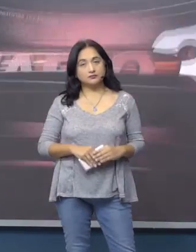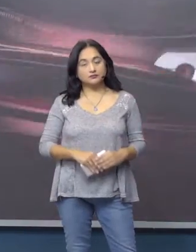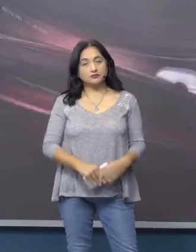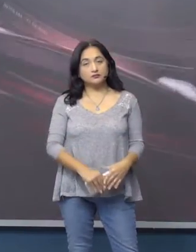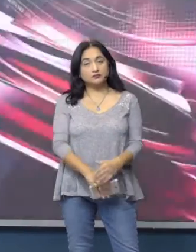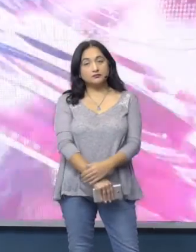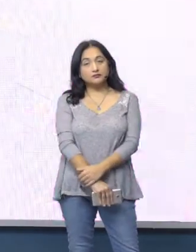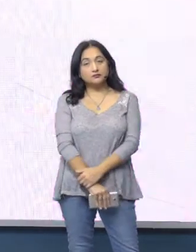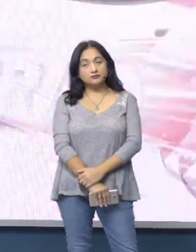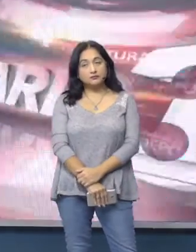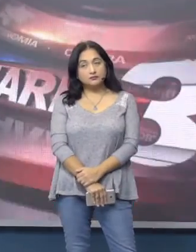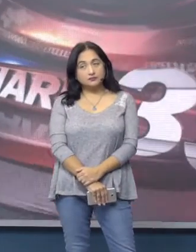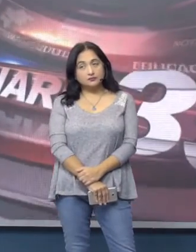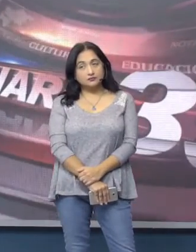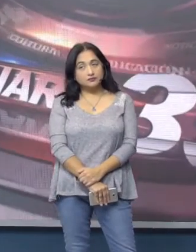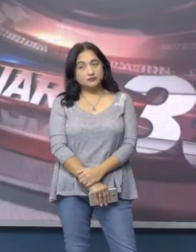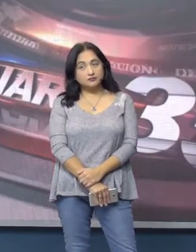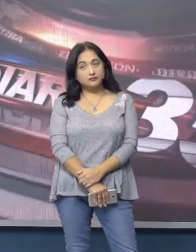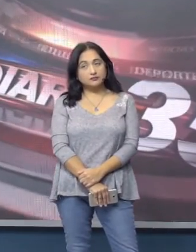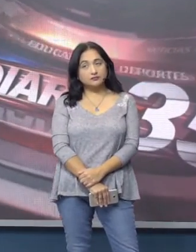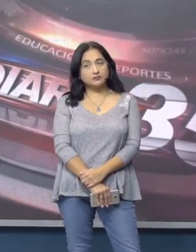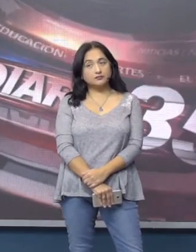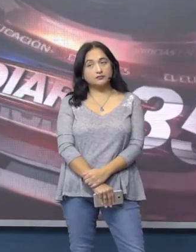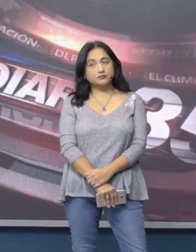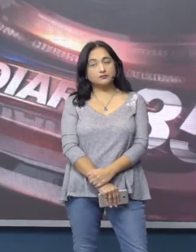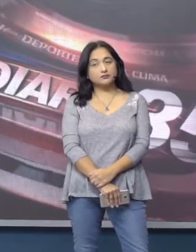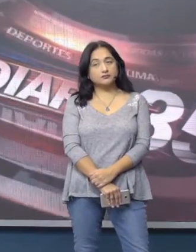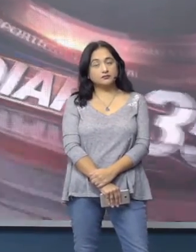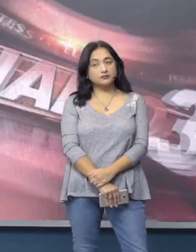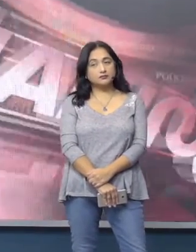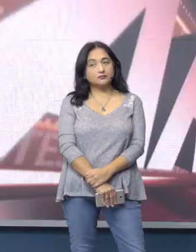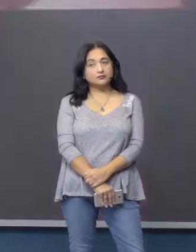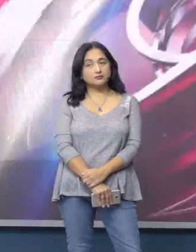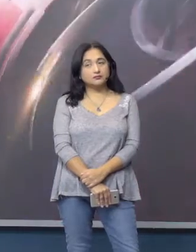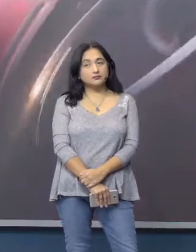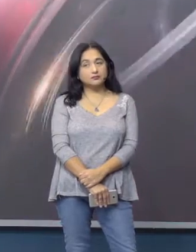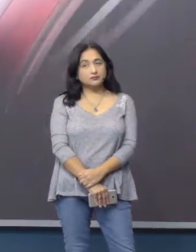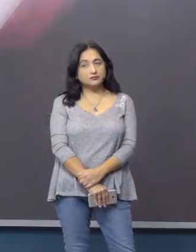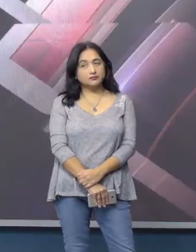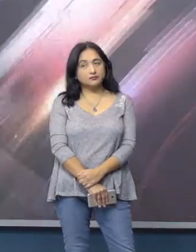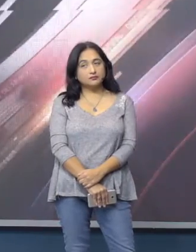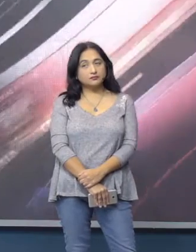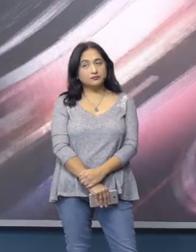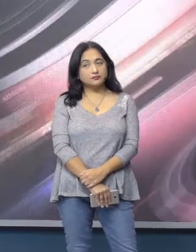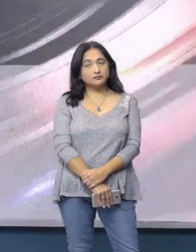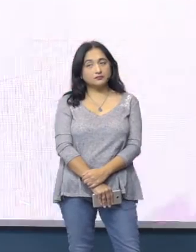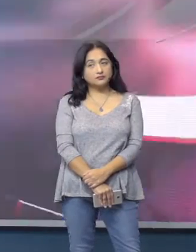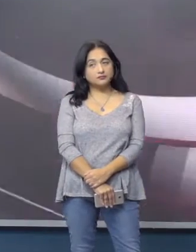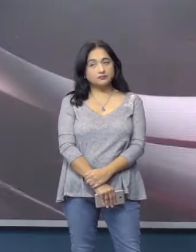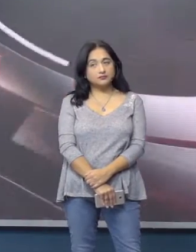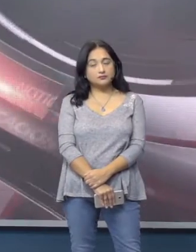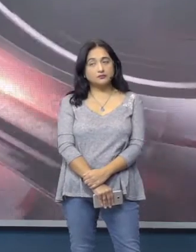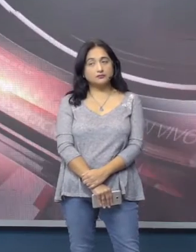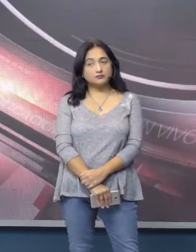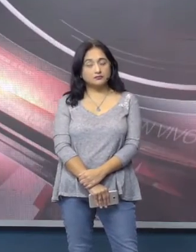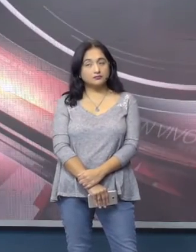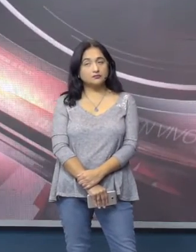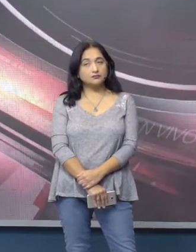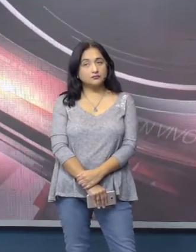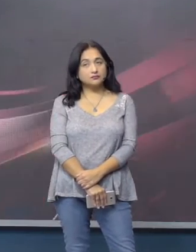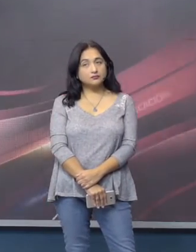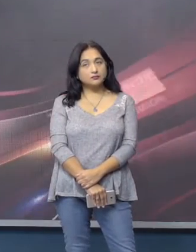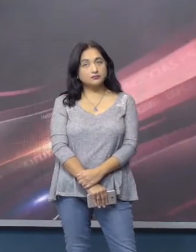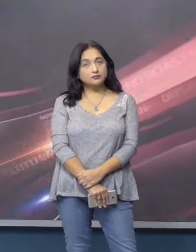especificidad importante sobre todos los temas en cuestión que debemos establecer y en forma